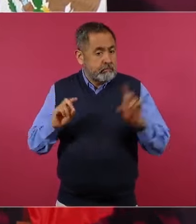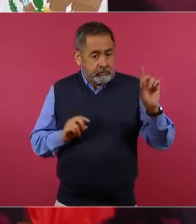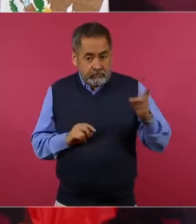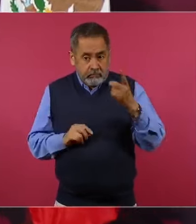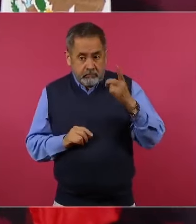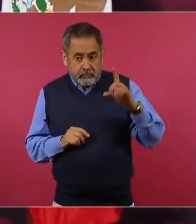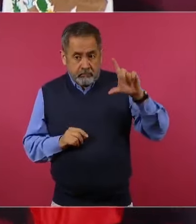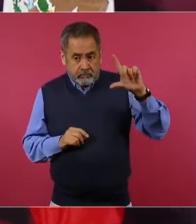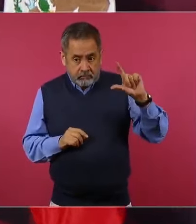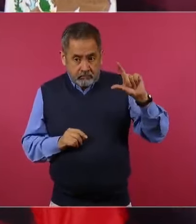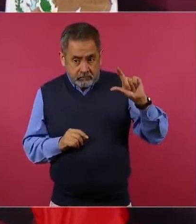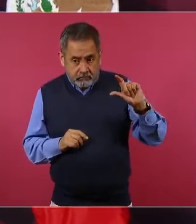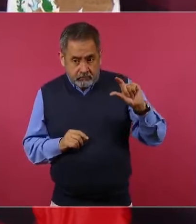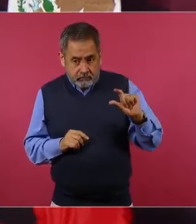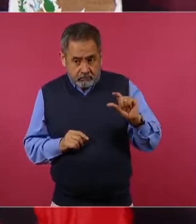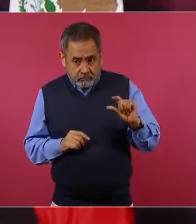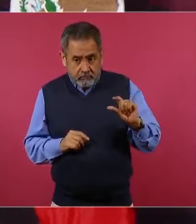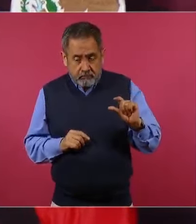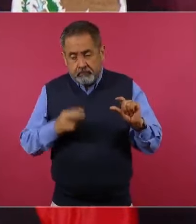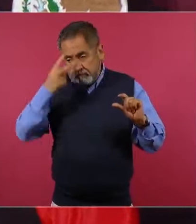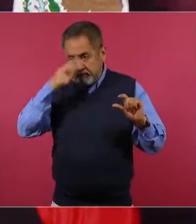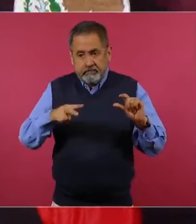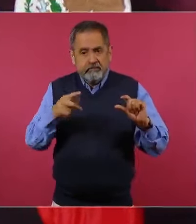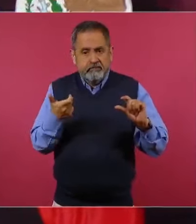primer gobierno desde